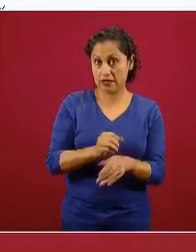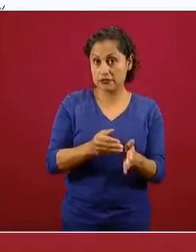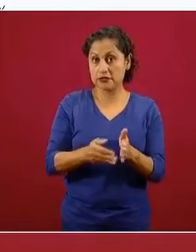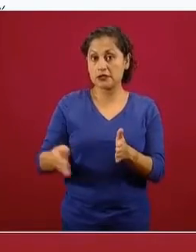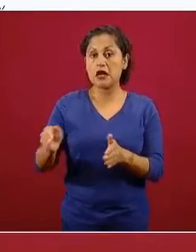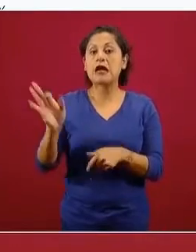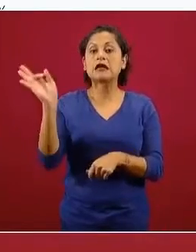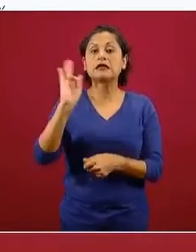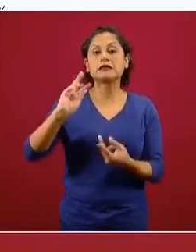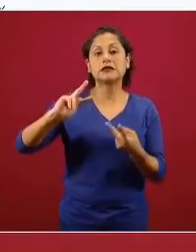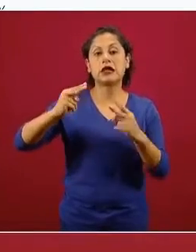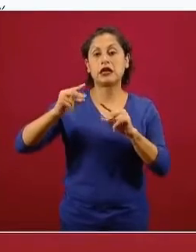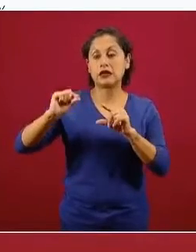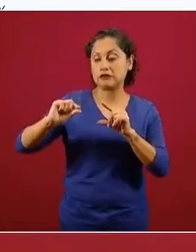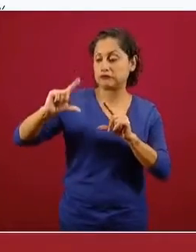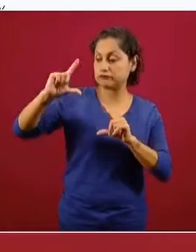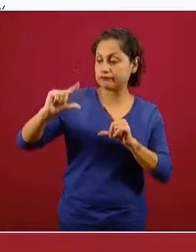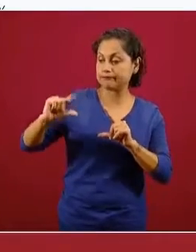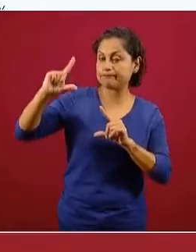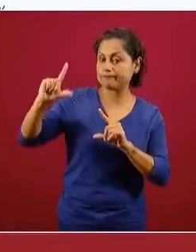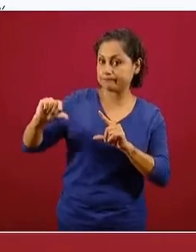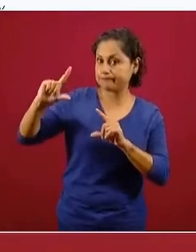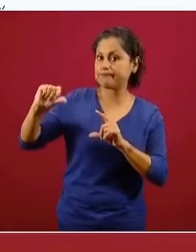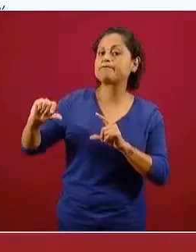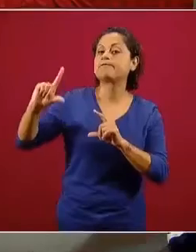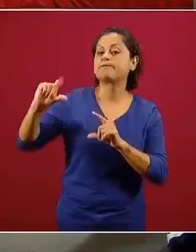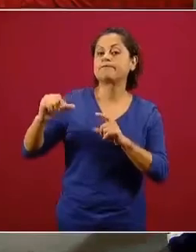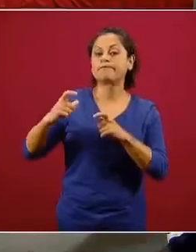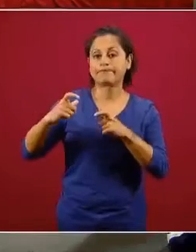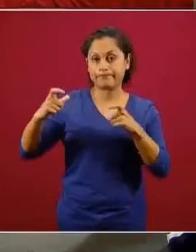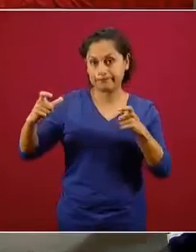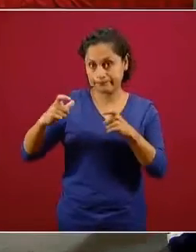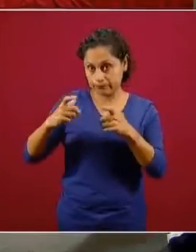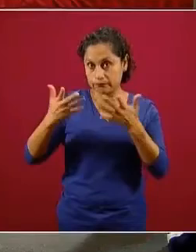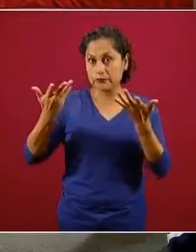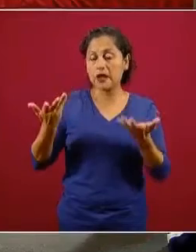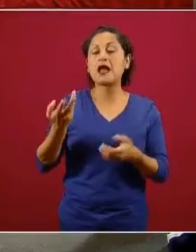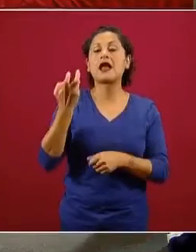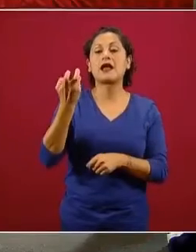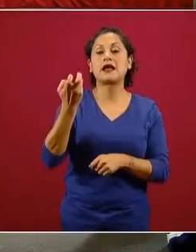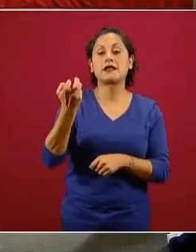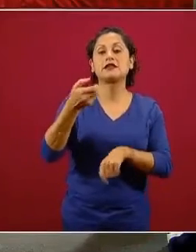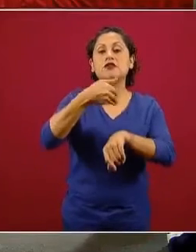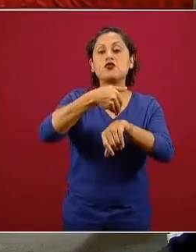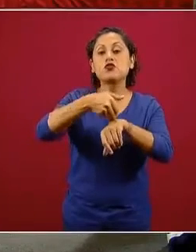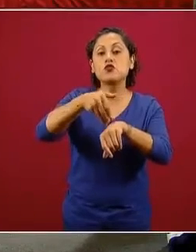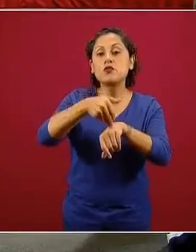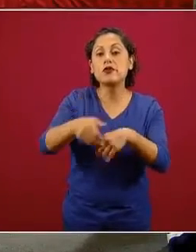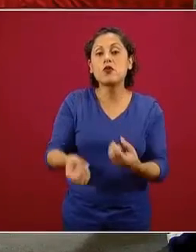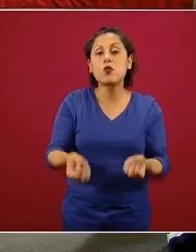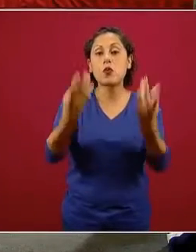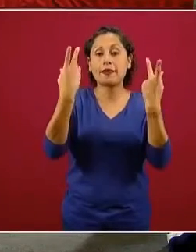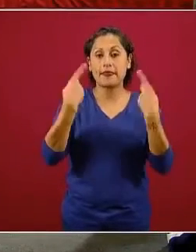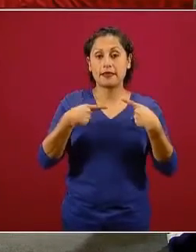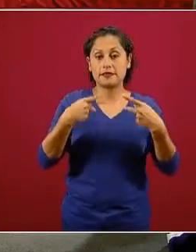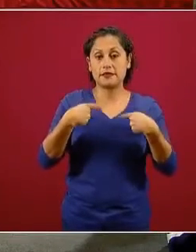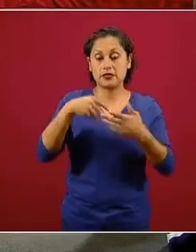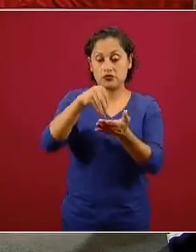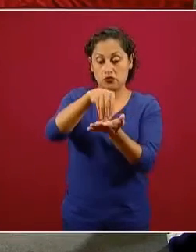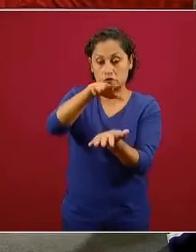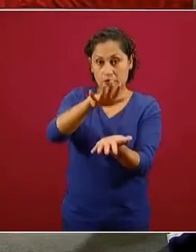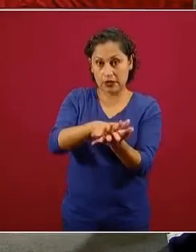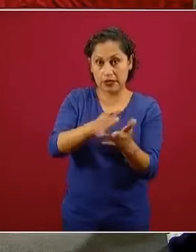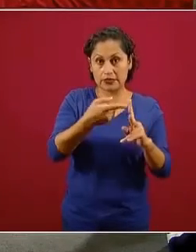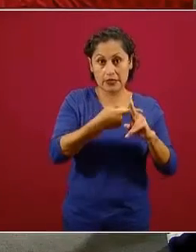el tamaño neto de la columna, lo que representa el número de casos registrados con fecha de inicio de